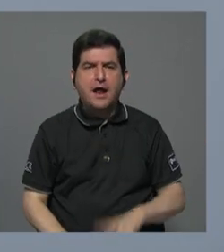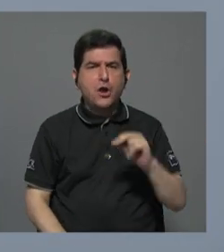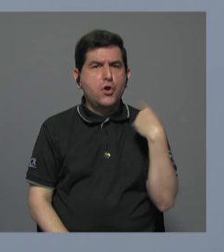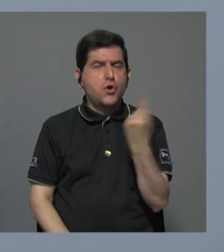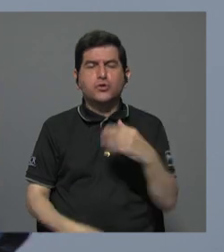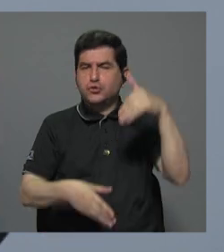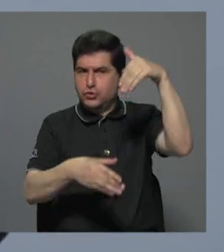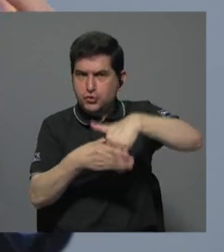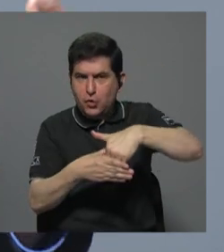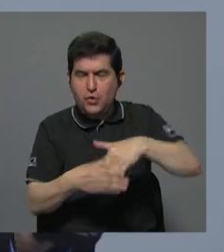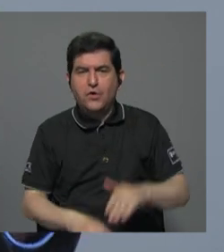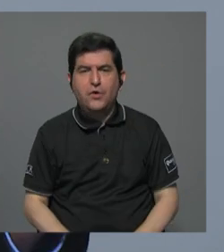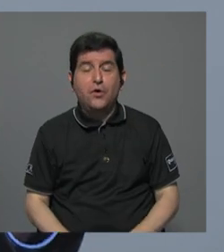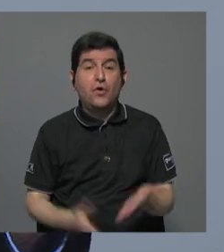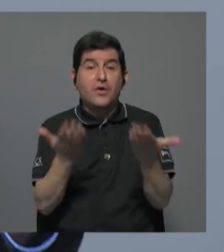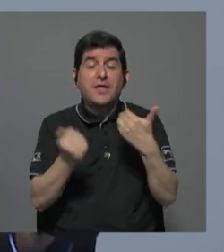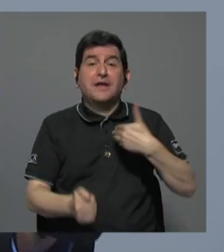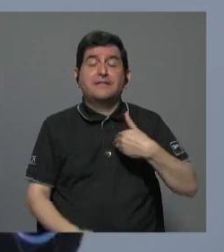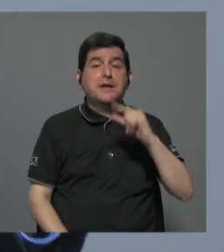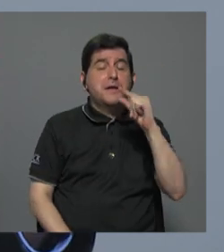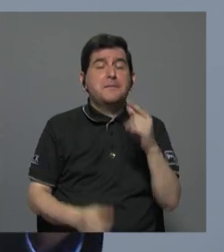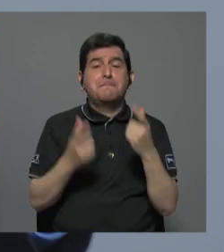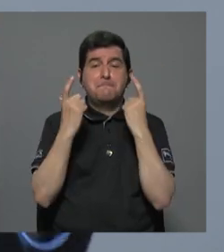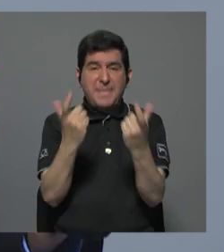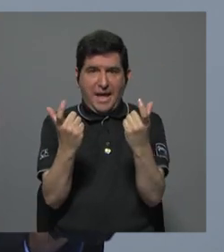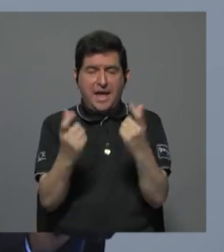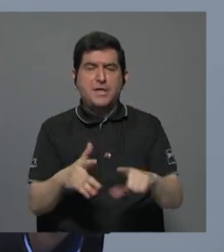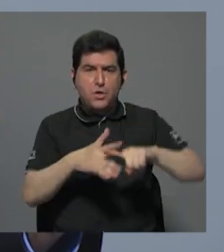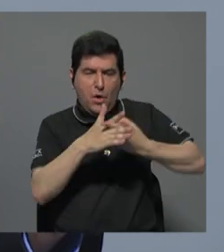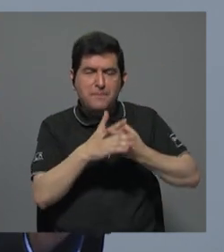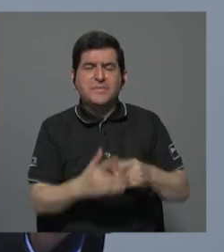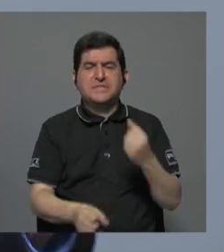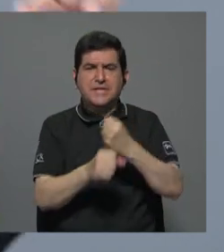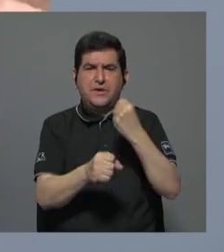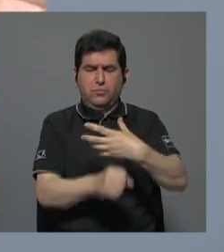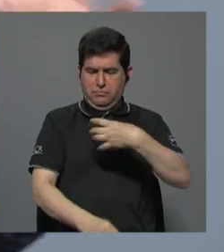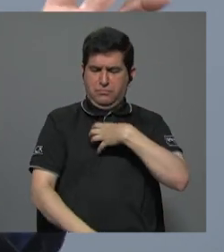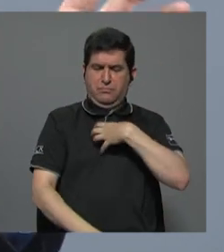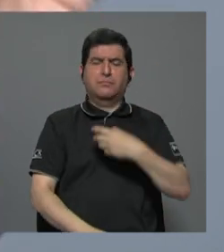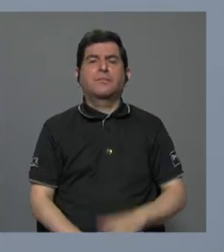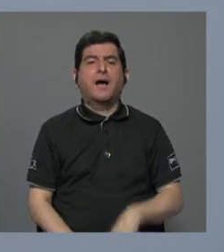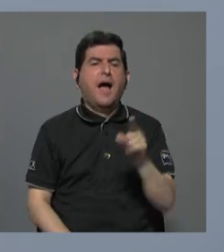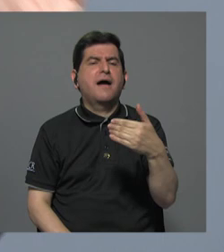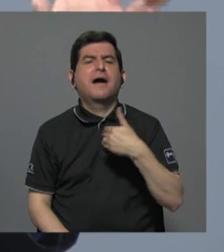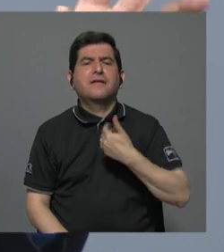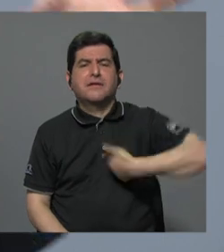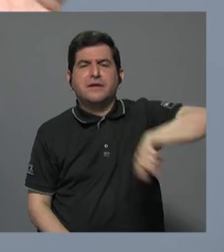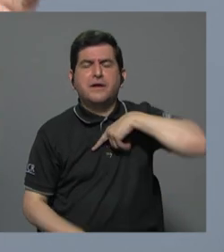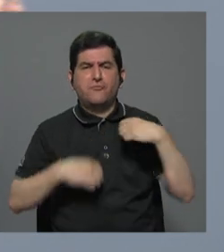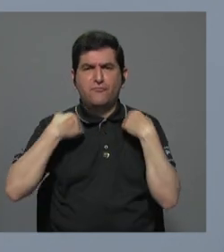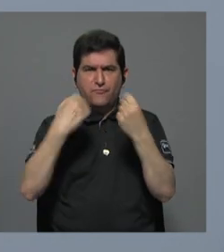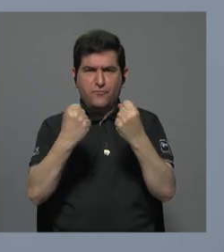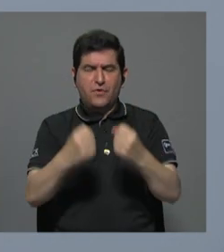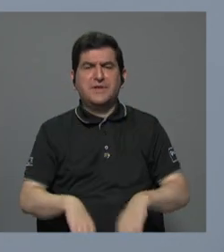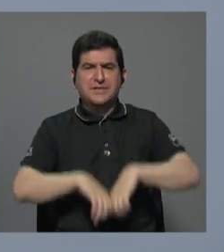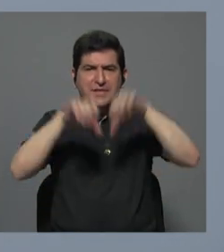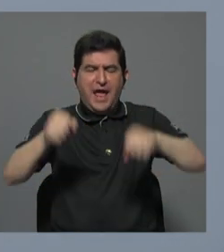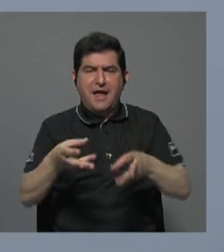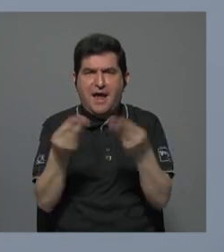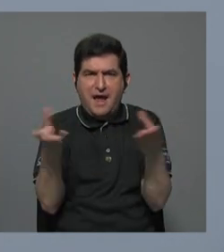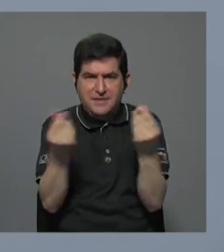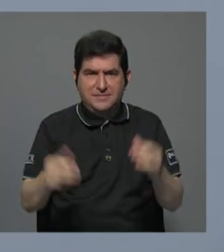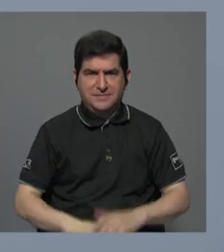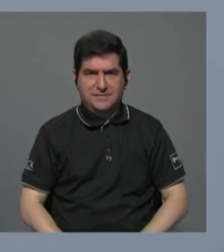desean ingresar sino que desean tener un pequeño capital para poder comenzar un emprendimiento ok allí tendríamos nosotros el fortalecimiento del ecosistema productivo